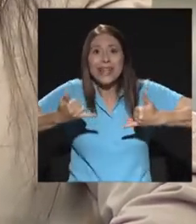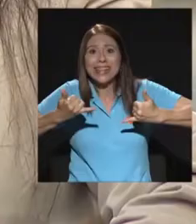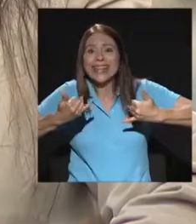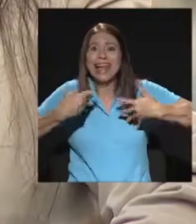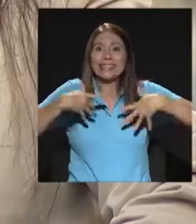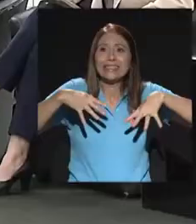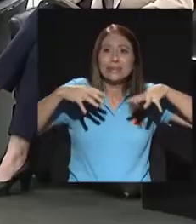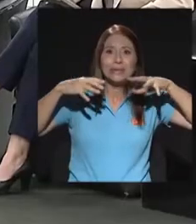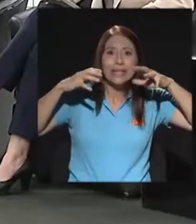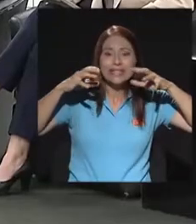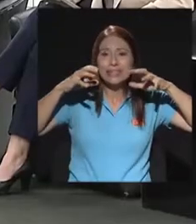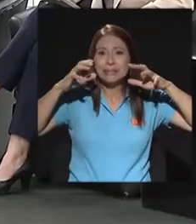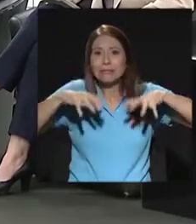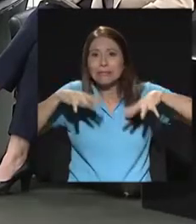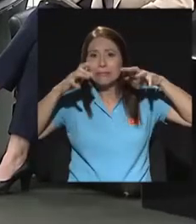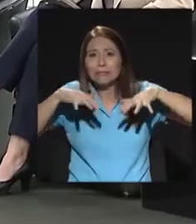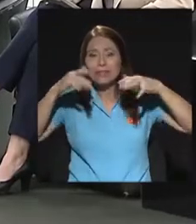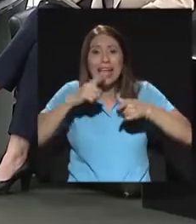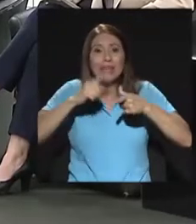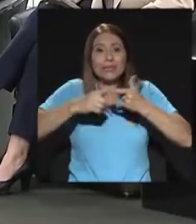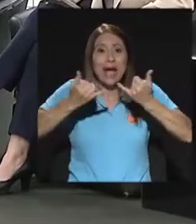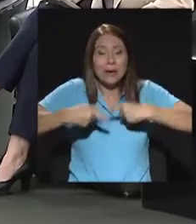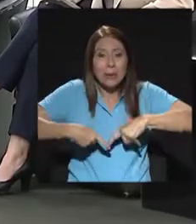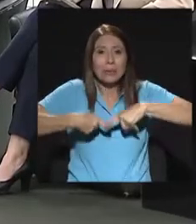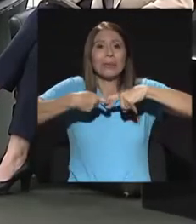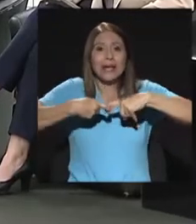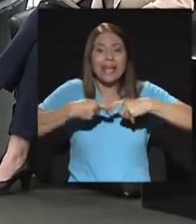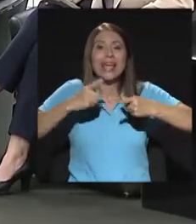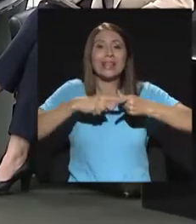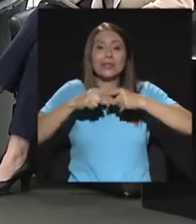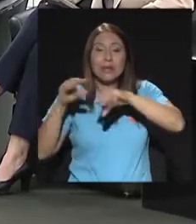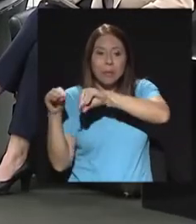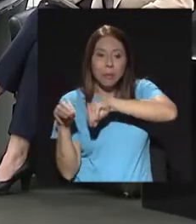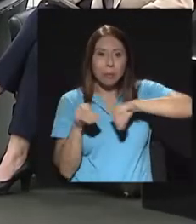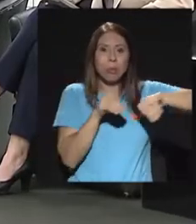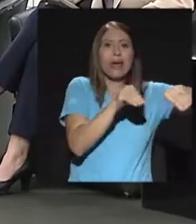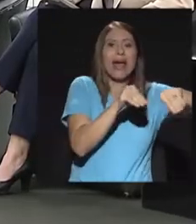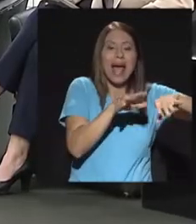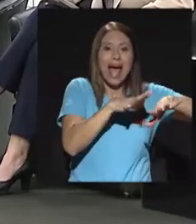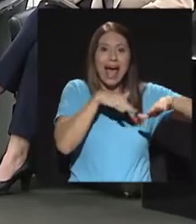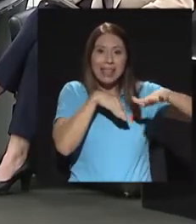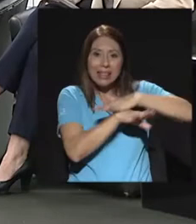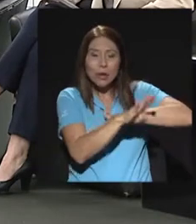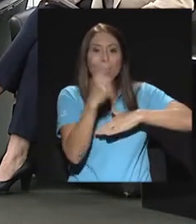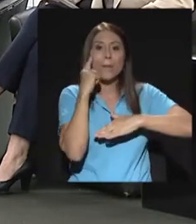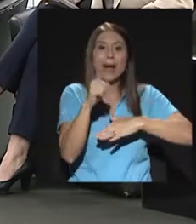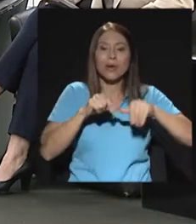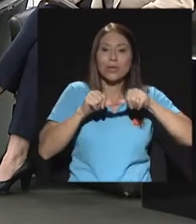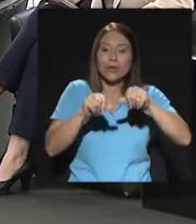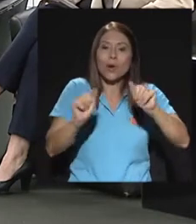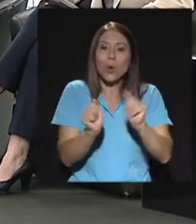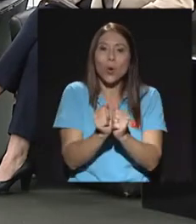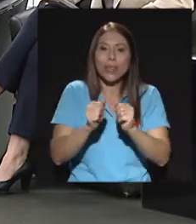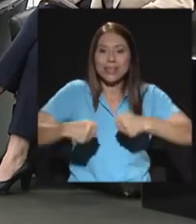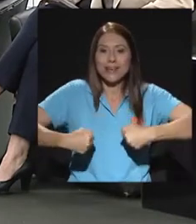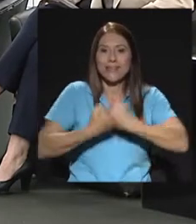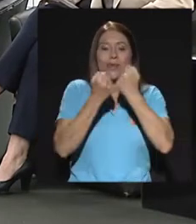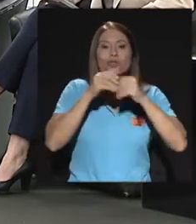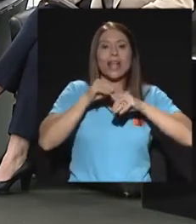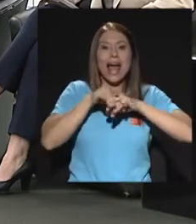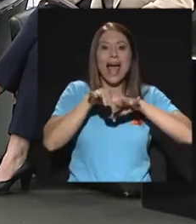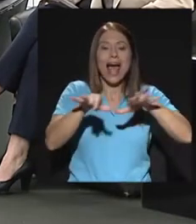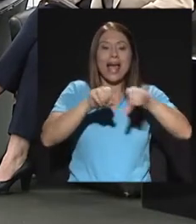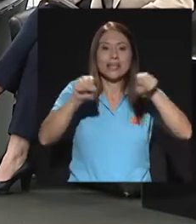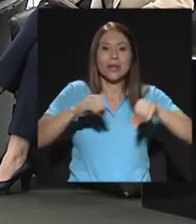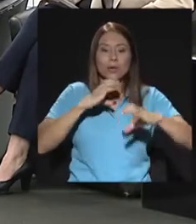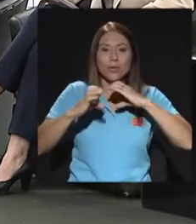nuestra ruta. Así que vamos a hacer un corte y estaremos en el estudio terminando este programa sobre los desafíos de la radiodifusión en Costa Rica. Les pido que nos sigan